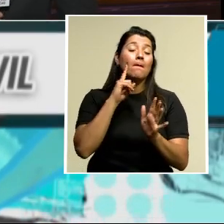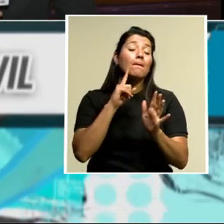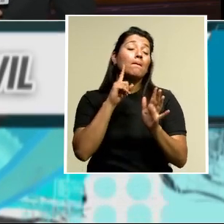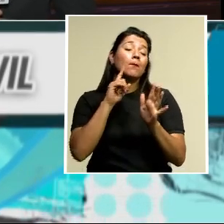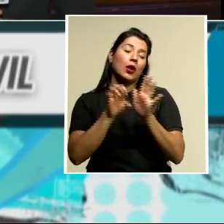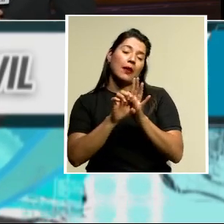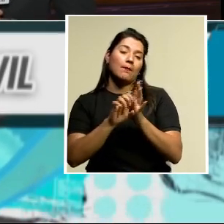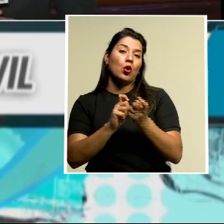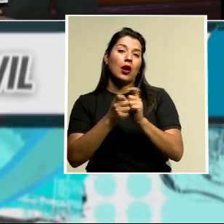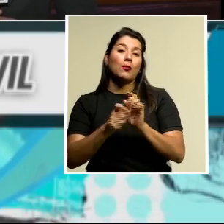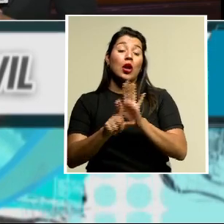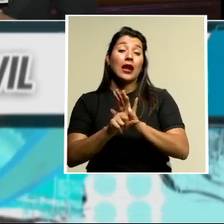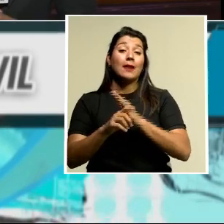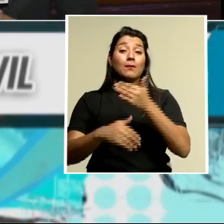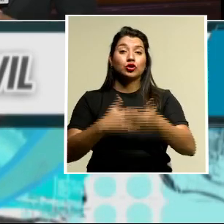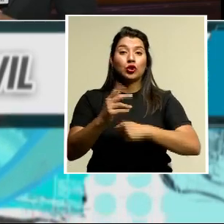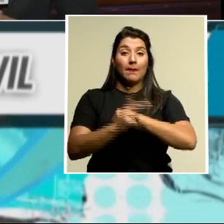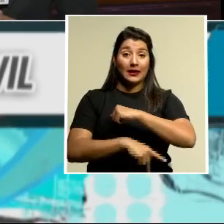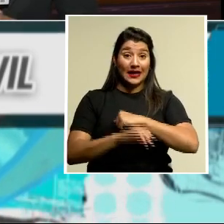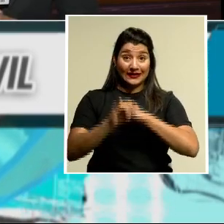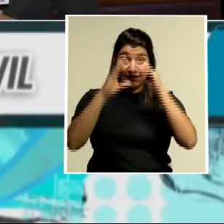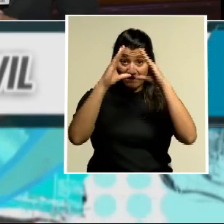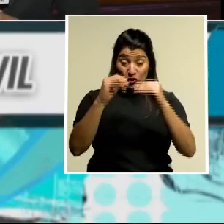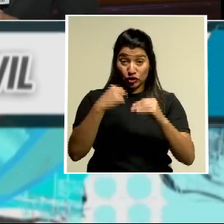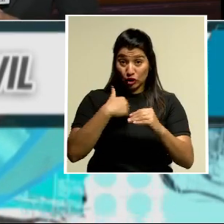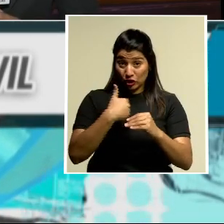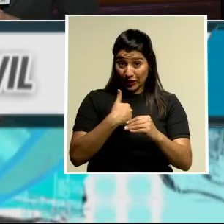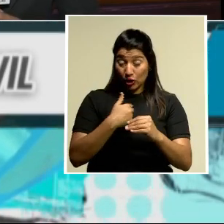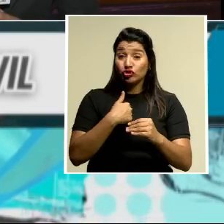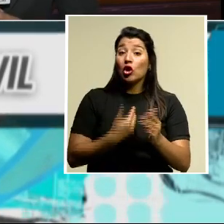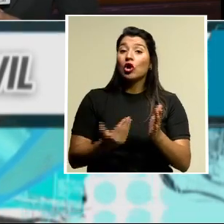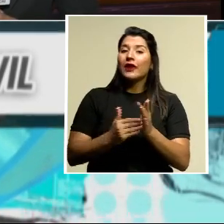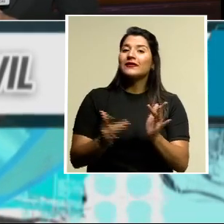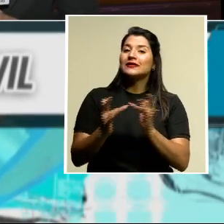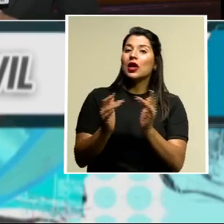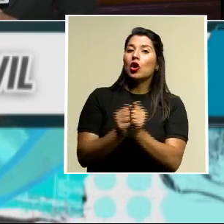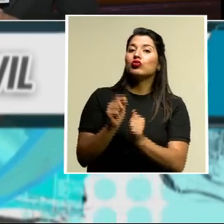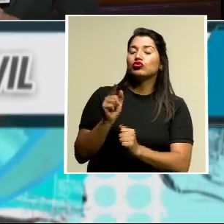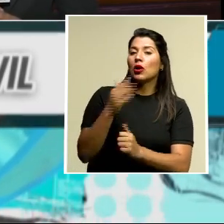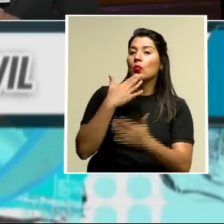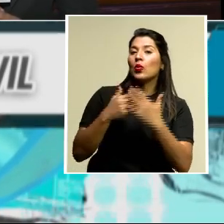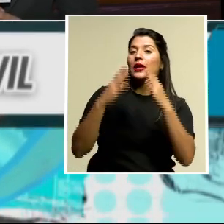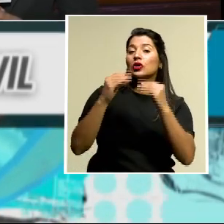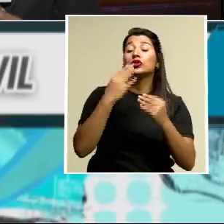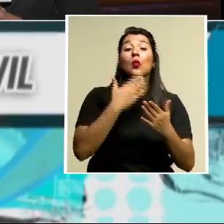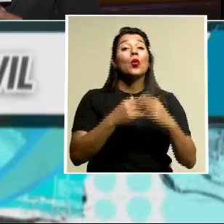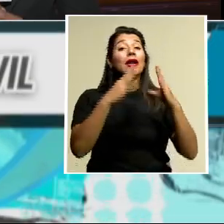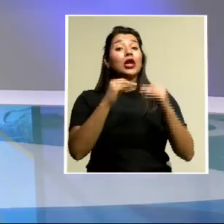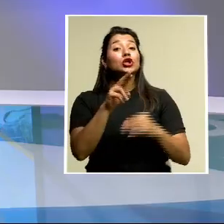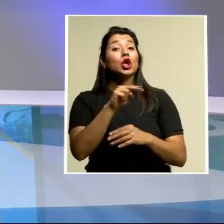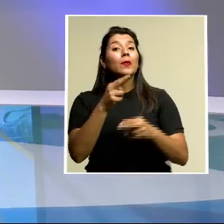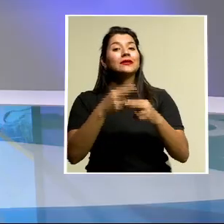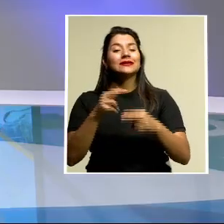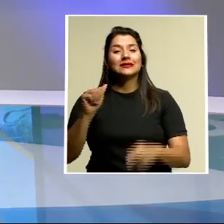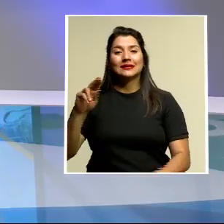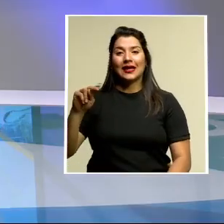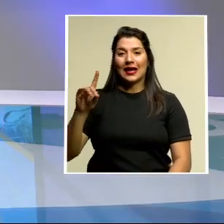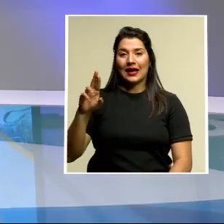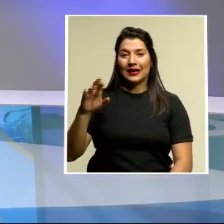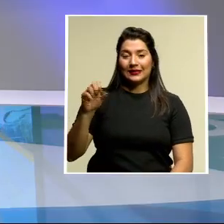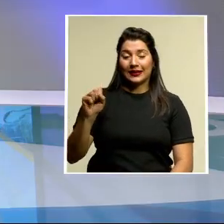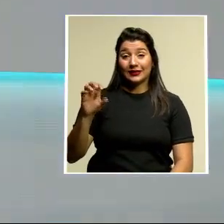penas, establecer mecanismos de solución alterna más fáciles, y la segunda, a los procedimientos. Hay que trabajar en esas 2 vías. No